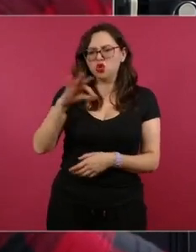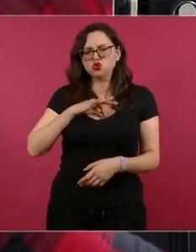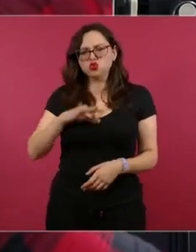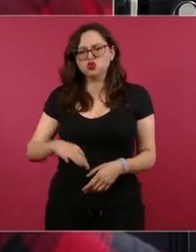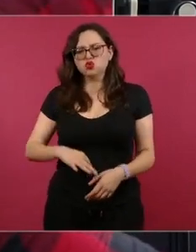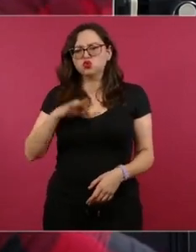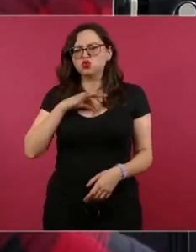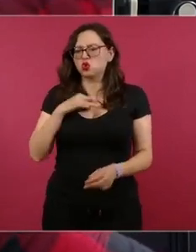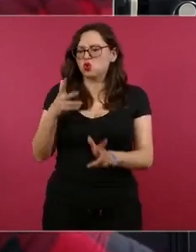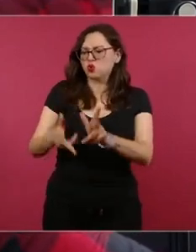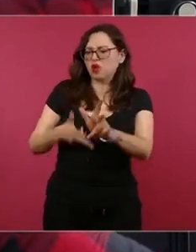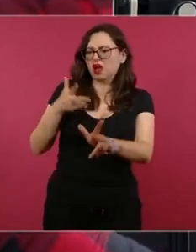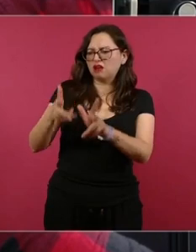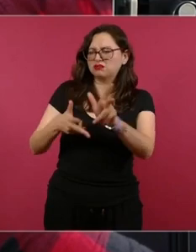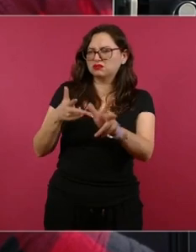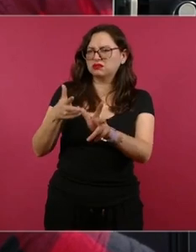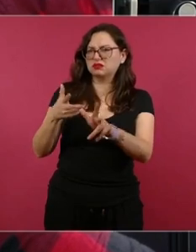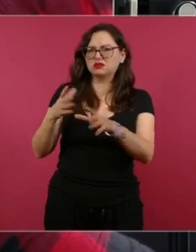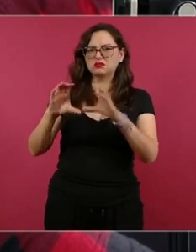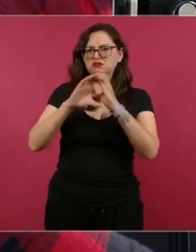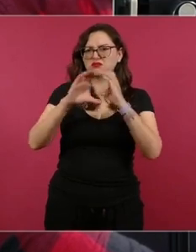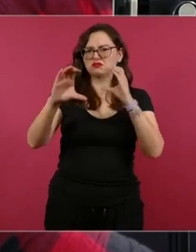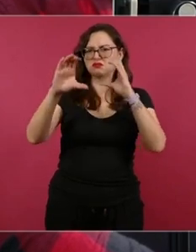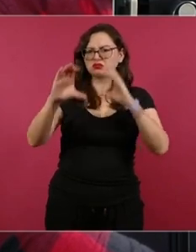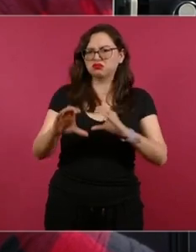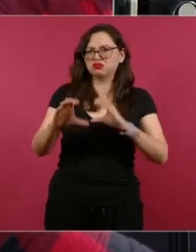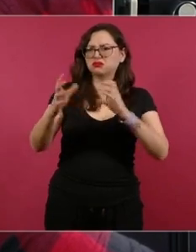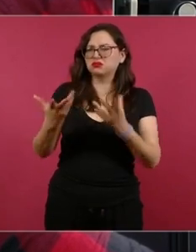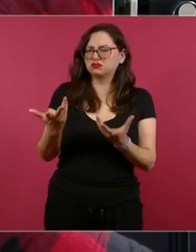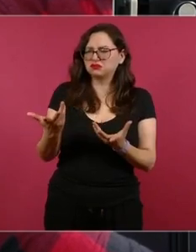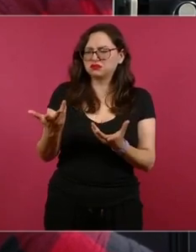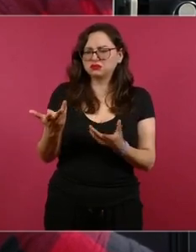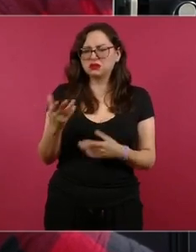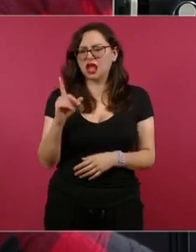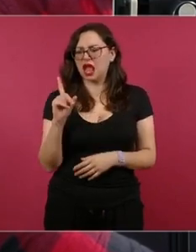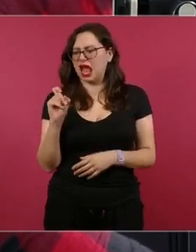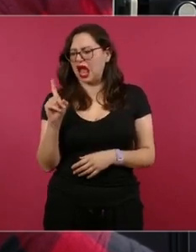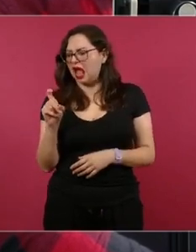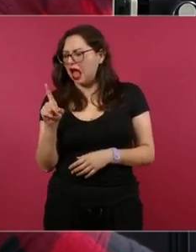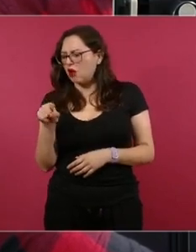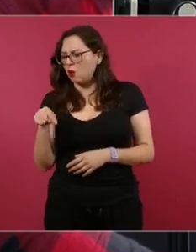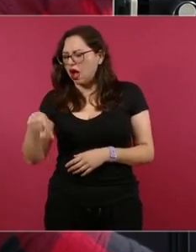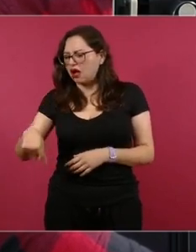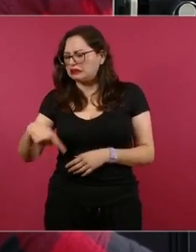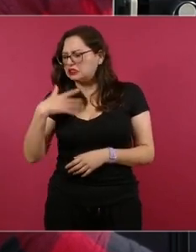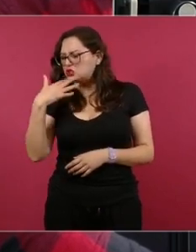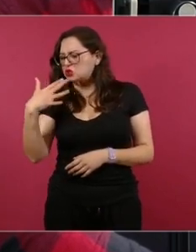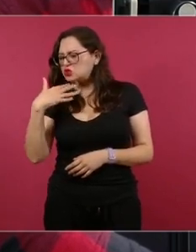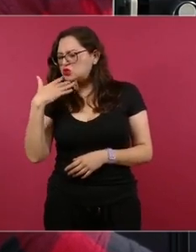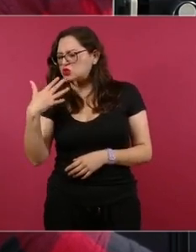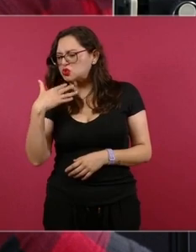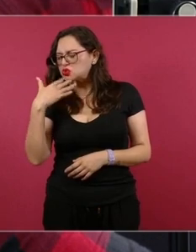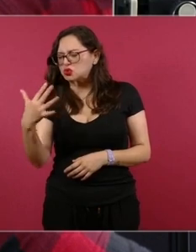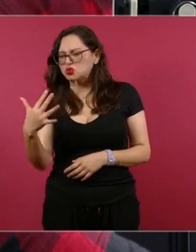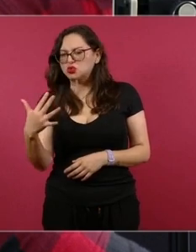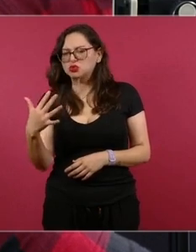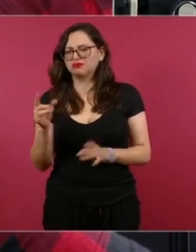del agua contaminada. Todo esto de alguna manera lo han venido aprovechando precisamente para